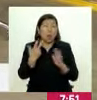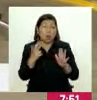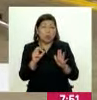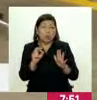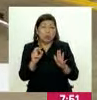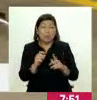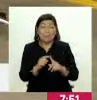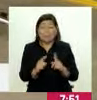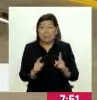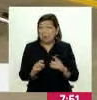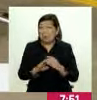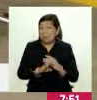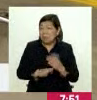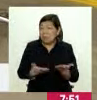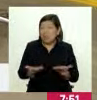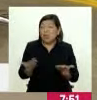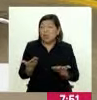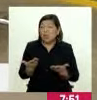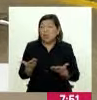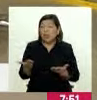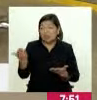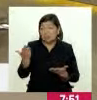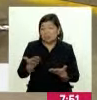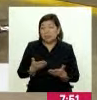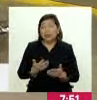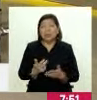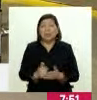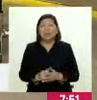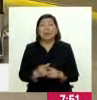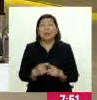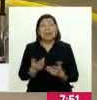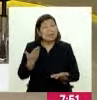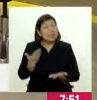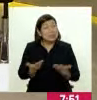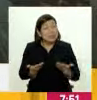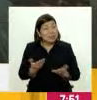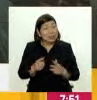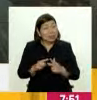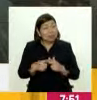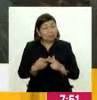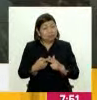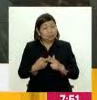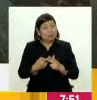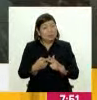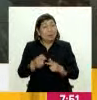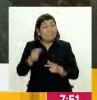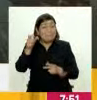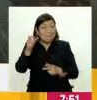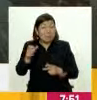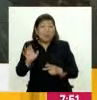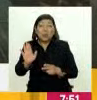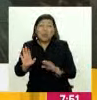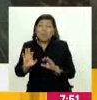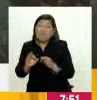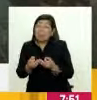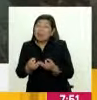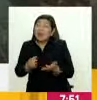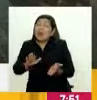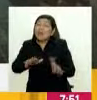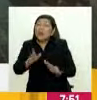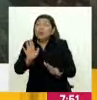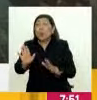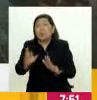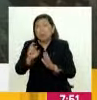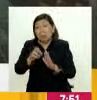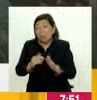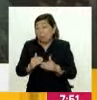en realidad básicamente durante 20 años o 30 años. Quizá este va a ser el inicio de que estas personas, estas familias se puedan integrar a ese